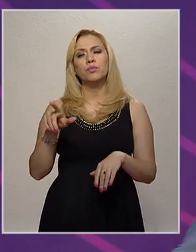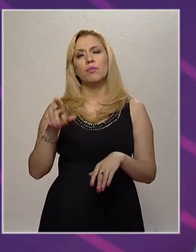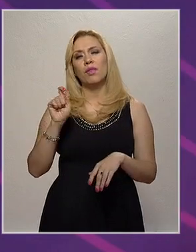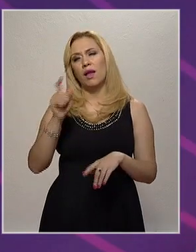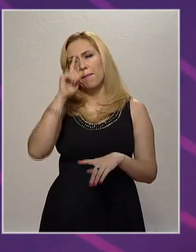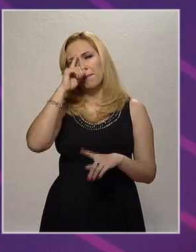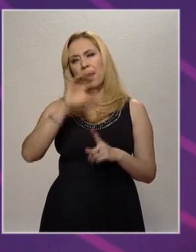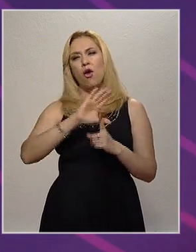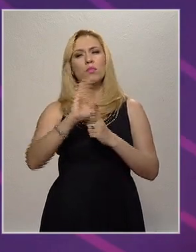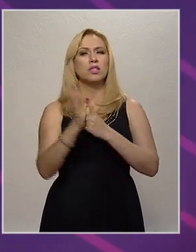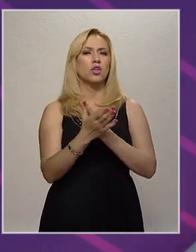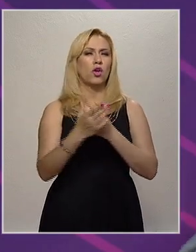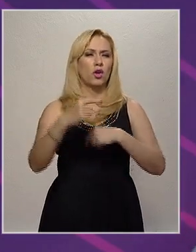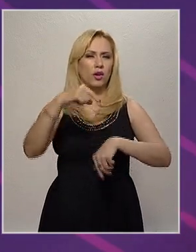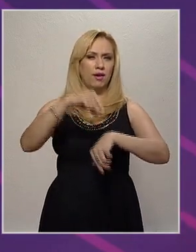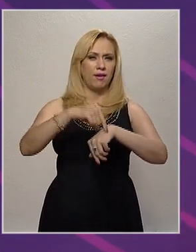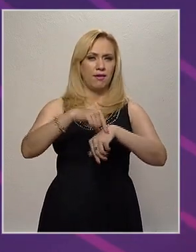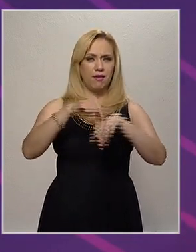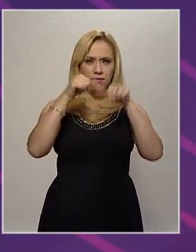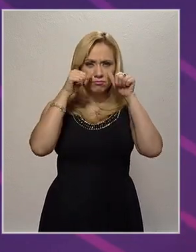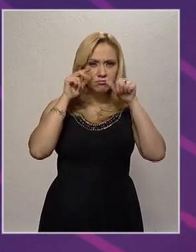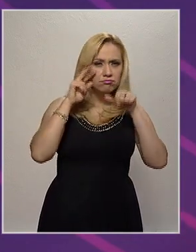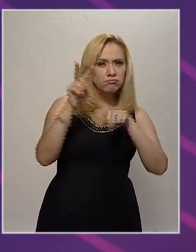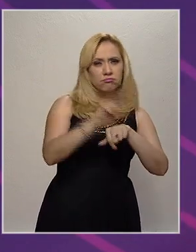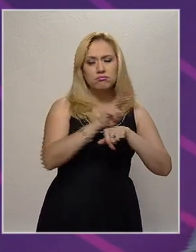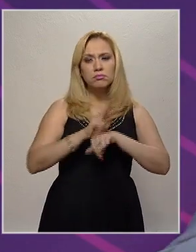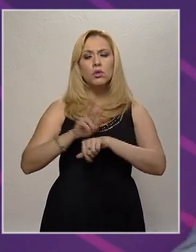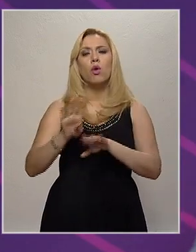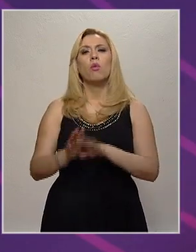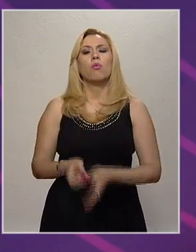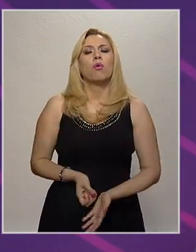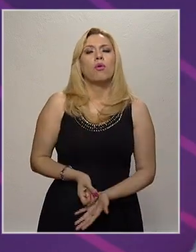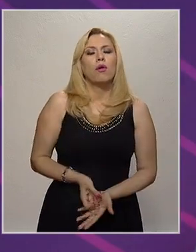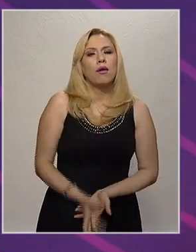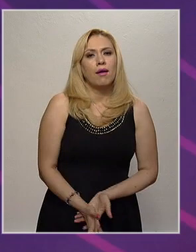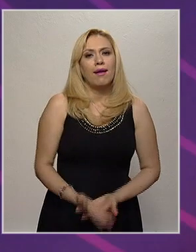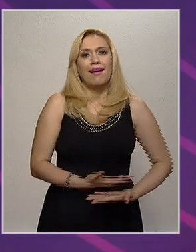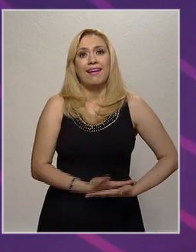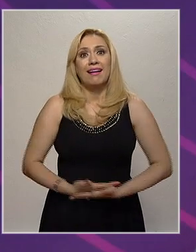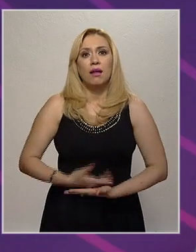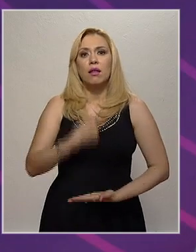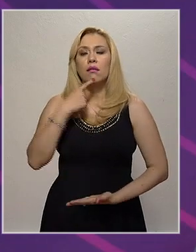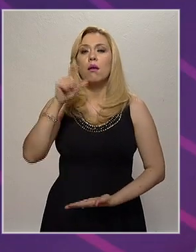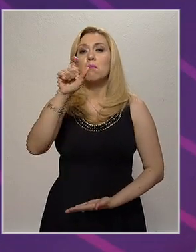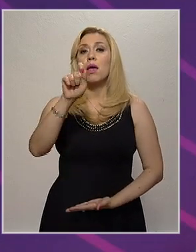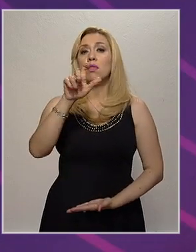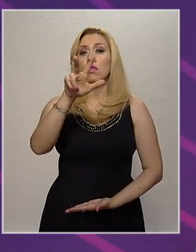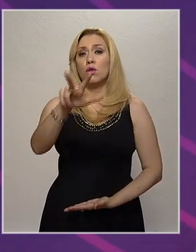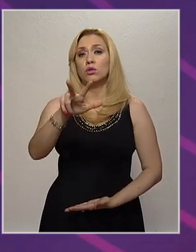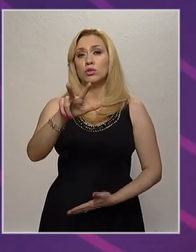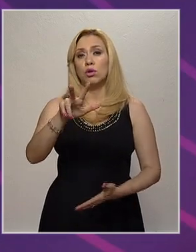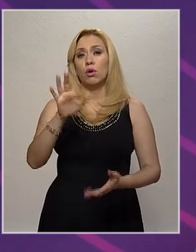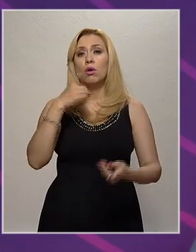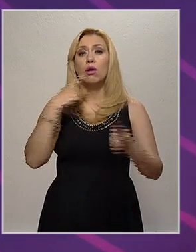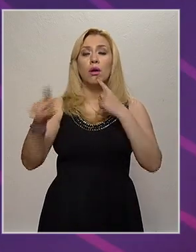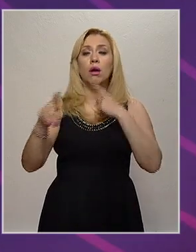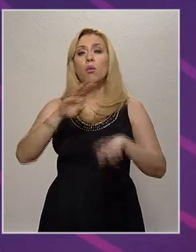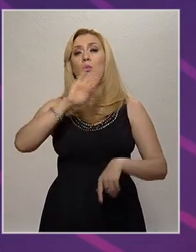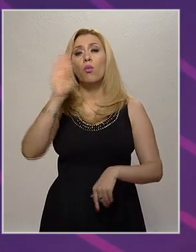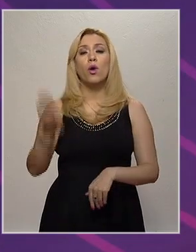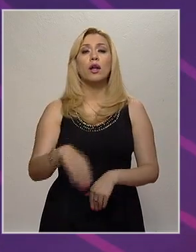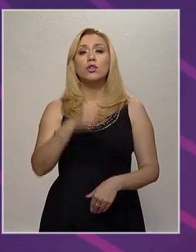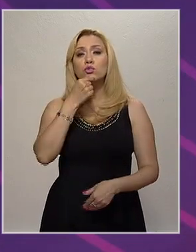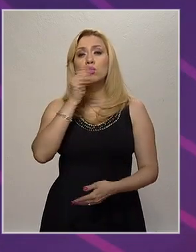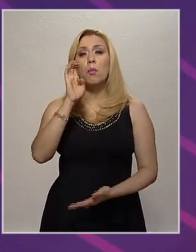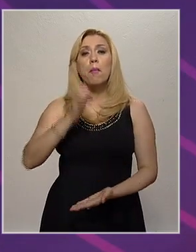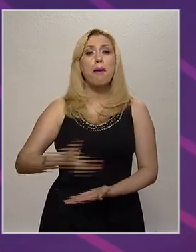46 inconformidades por atención médica durante parto y puerperio. Registró 28 casos de muerte materno-infantil. Del 1 al 15 de